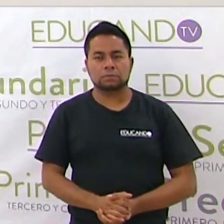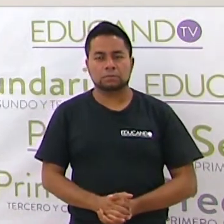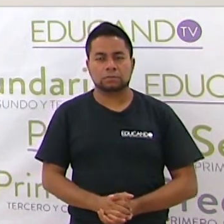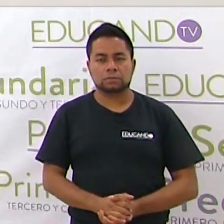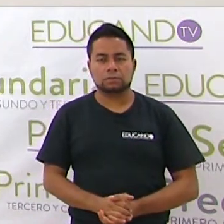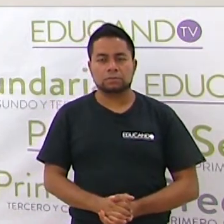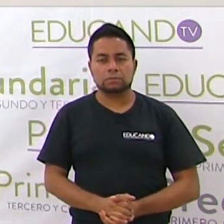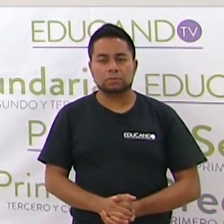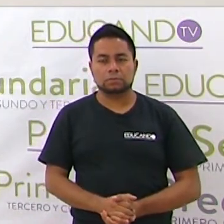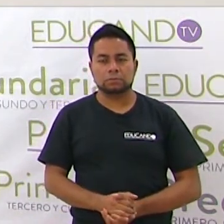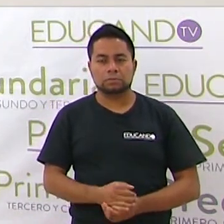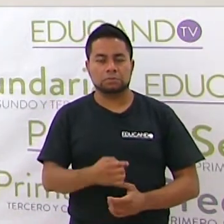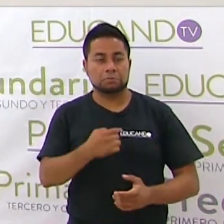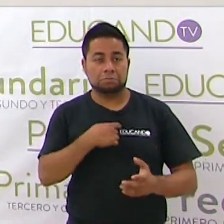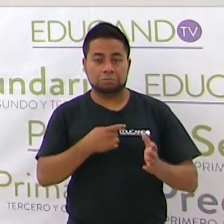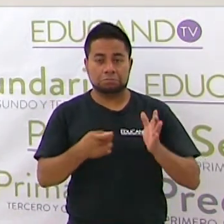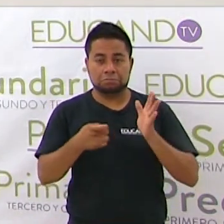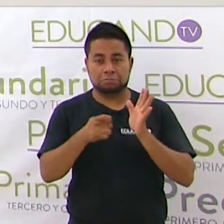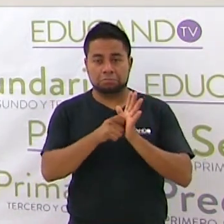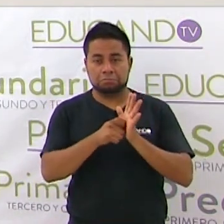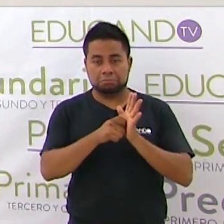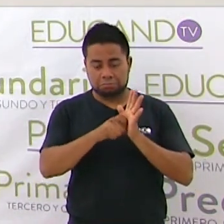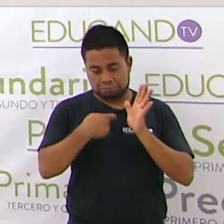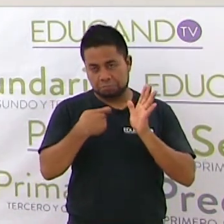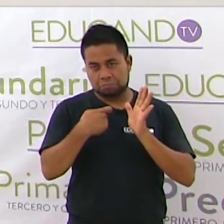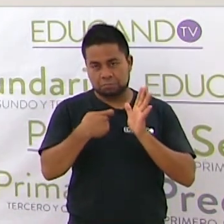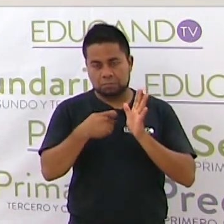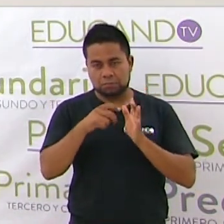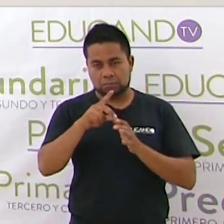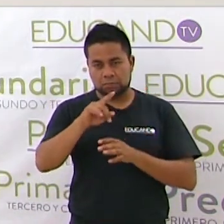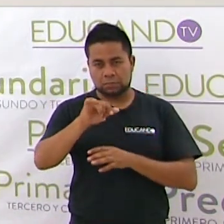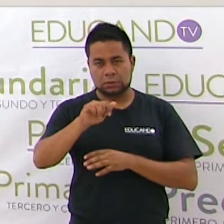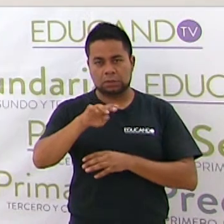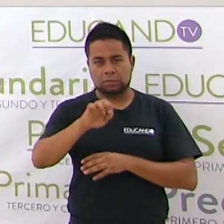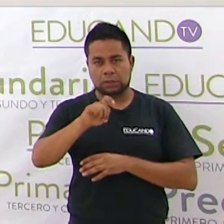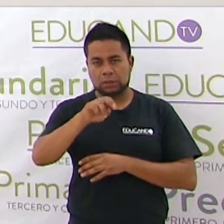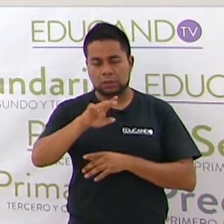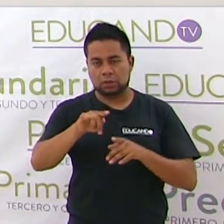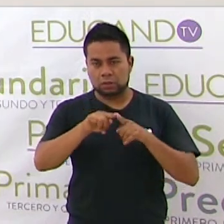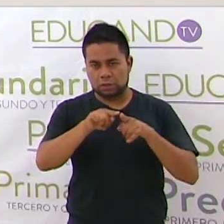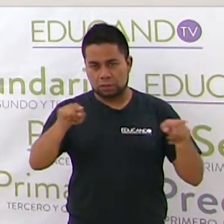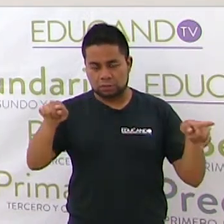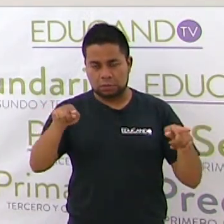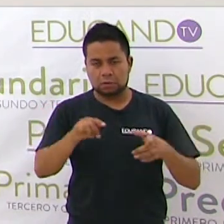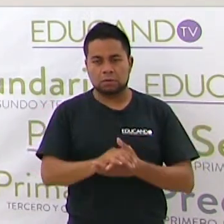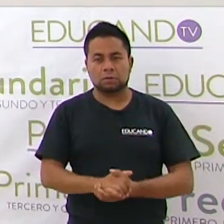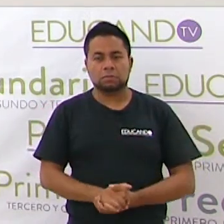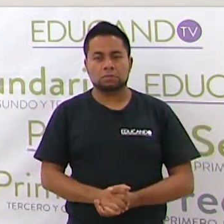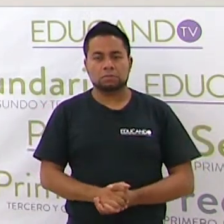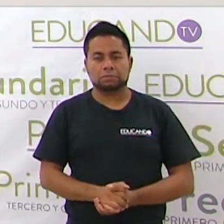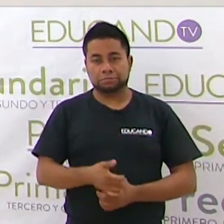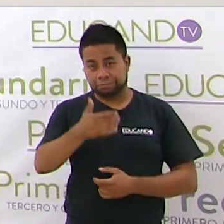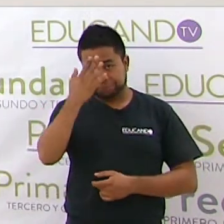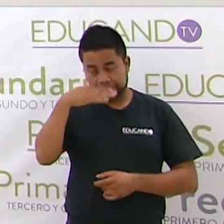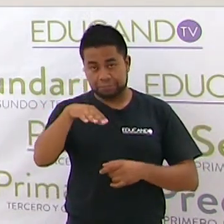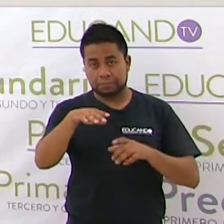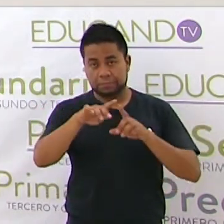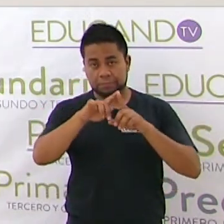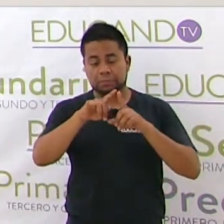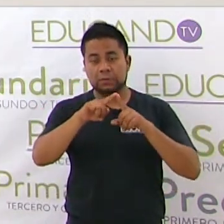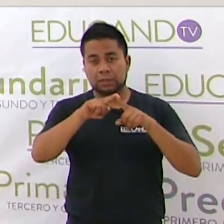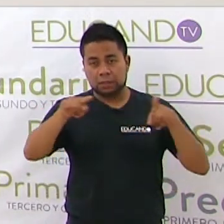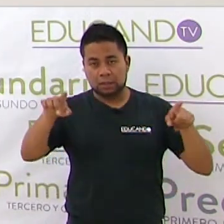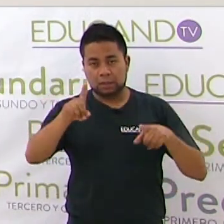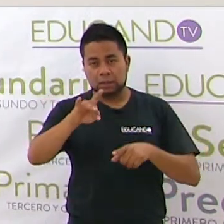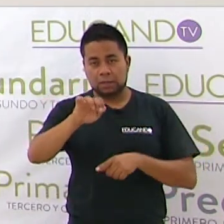vamos a ponerle, lleva acentito, diámetro de la esfera. Estamos suponiendo que entonces conocemos el diámetro, que es esto, ya